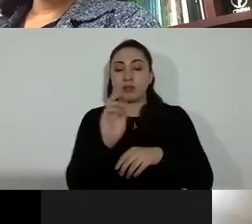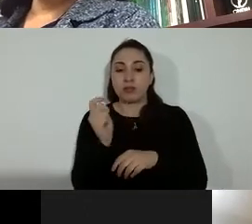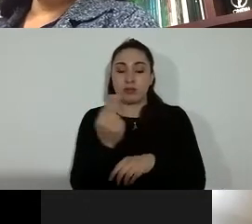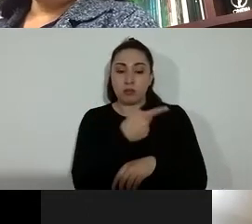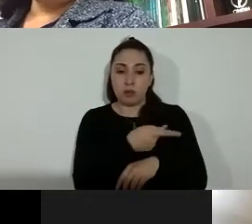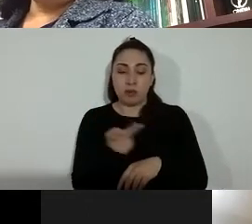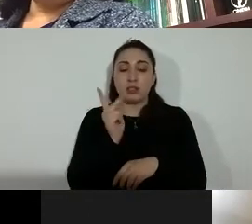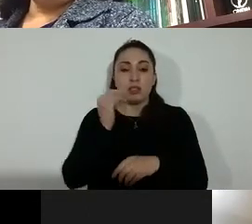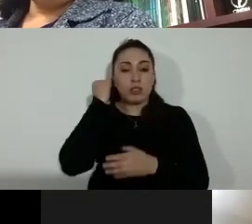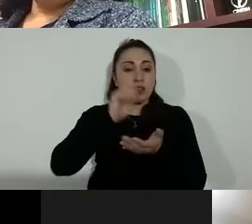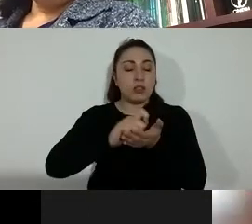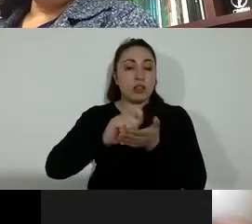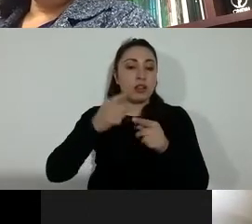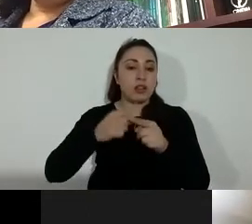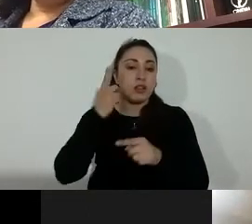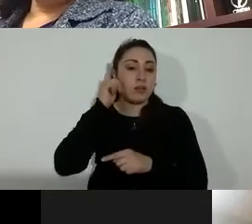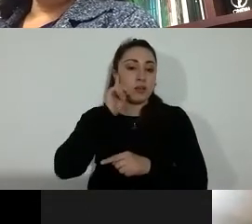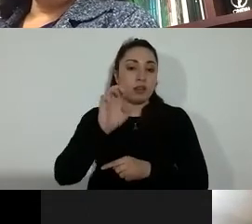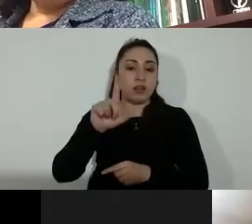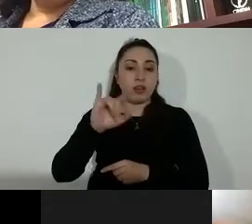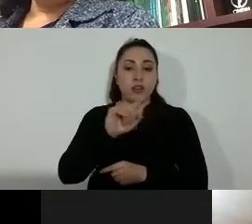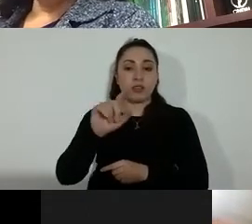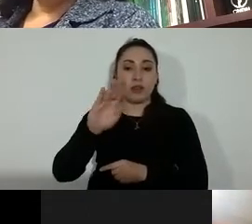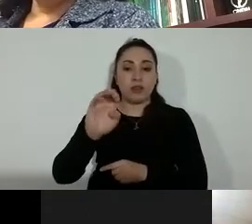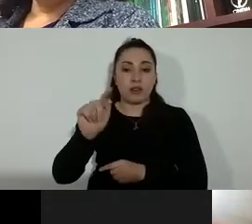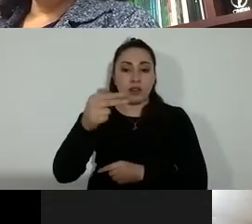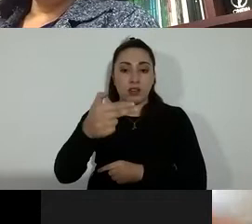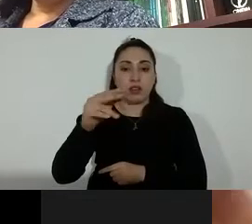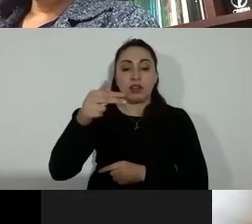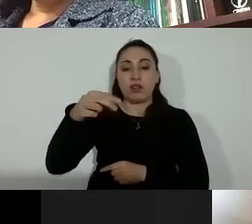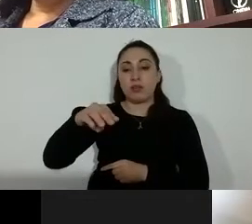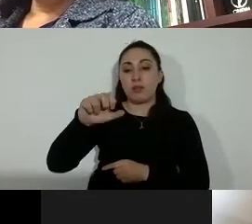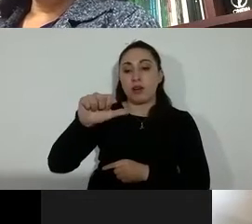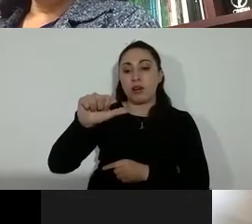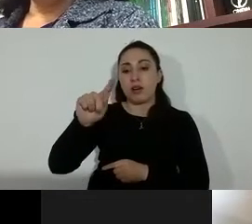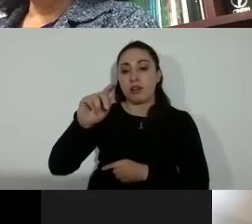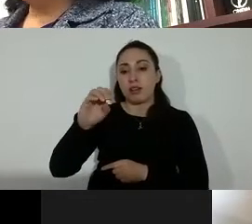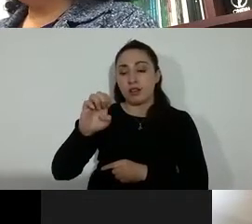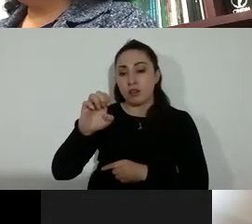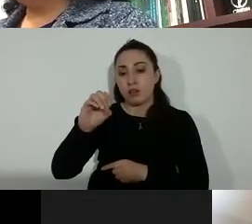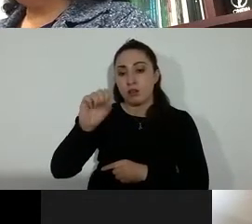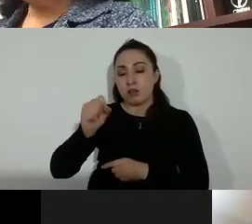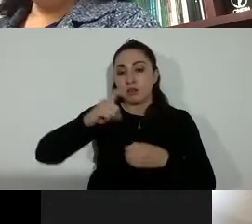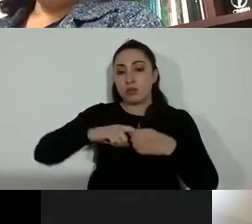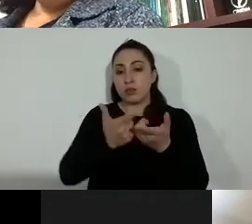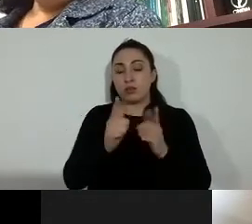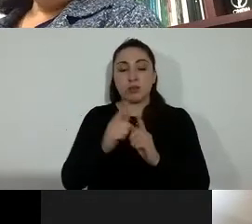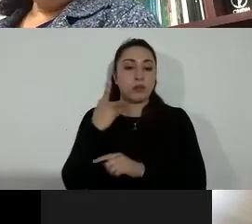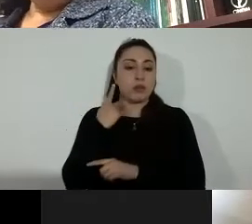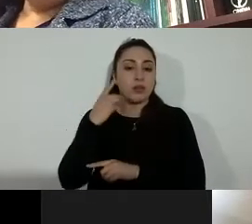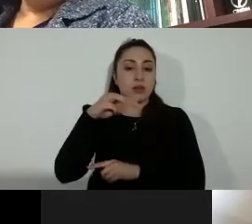la diputada Elizabeth Mateos Hernández, integrante de la Asociación Parlamentaria